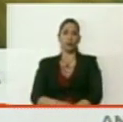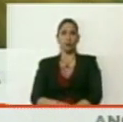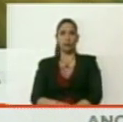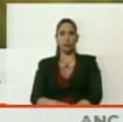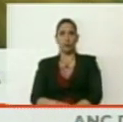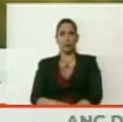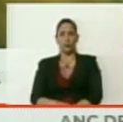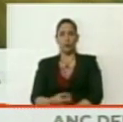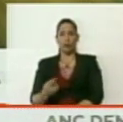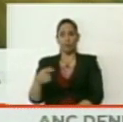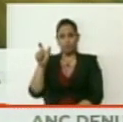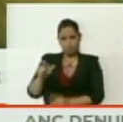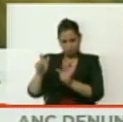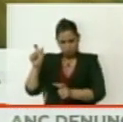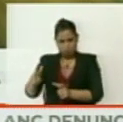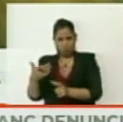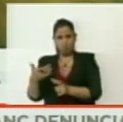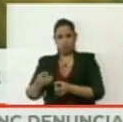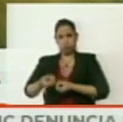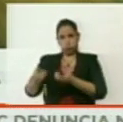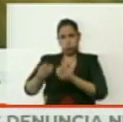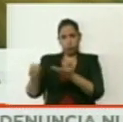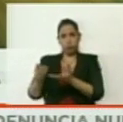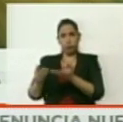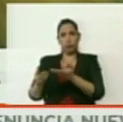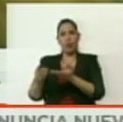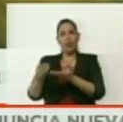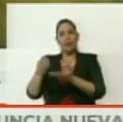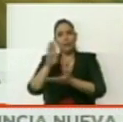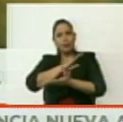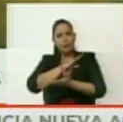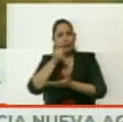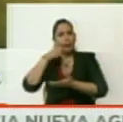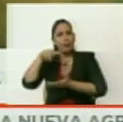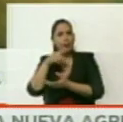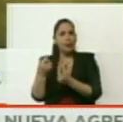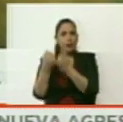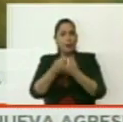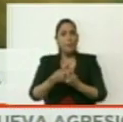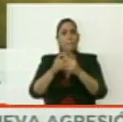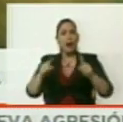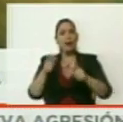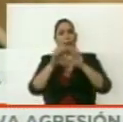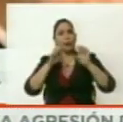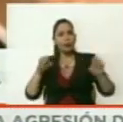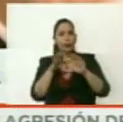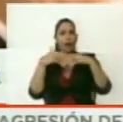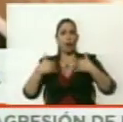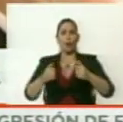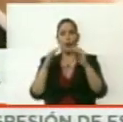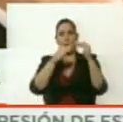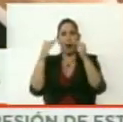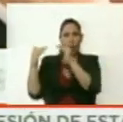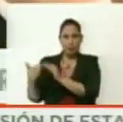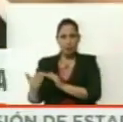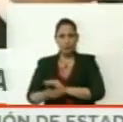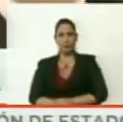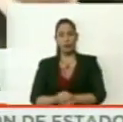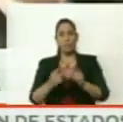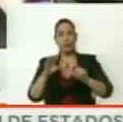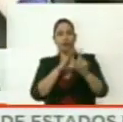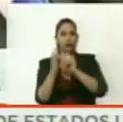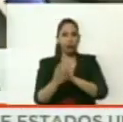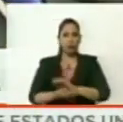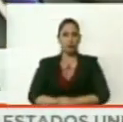sus cronies. Le están dando el dinero del pueblo venezolano para la educación, para la salud, para la vivienda, para la